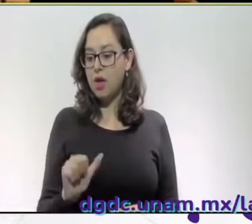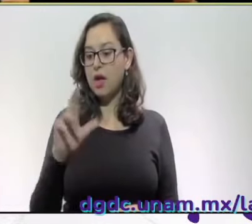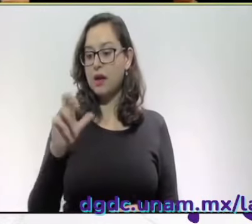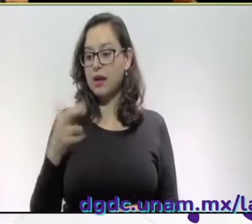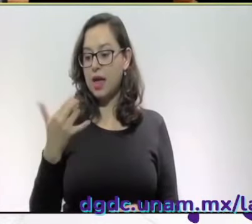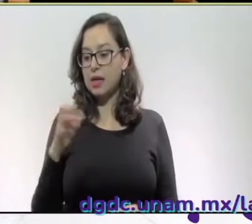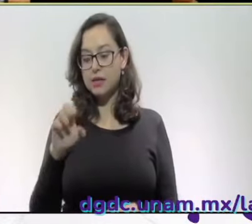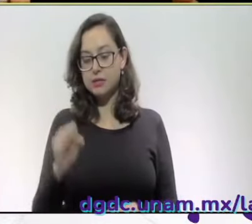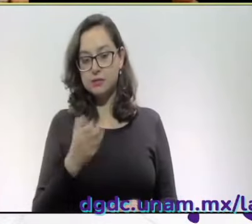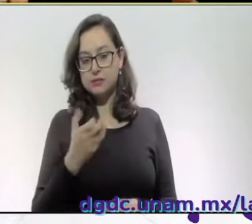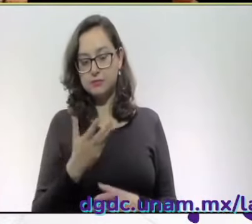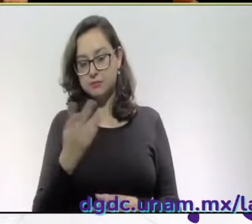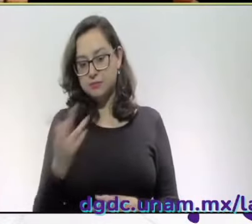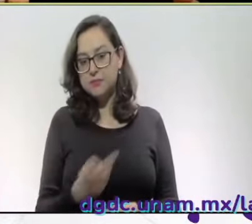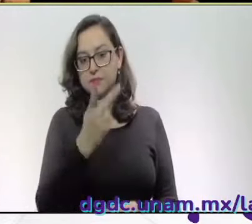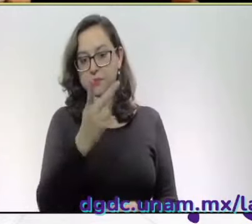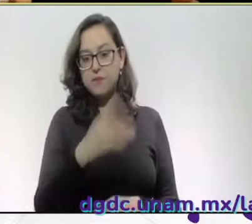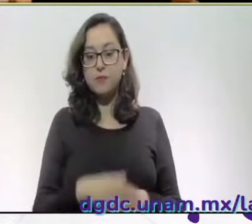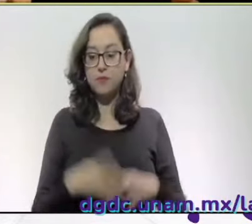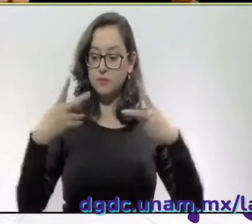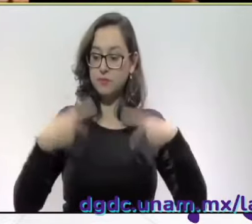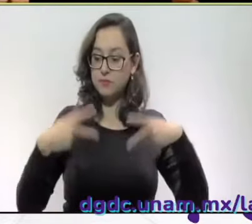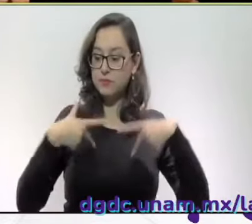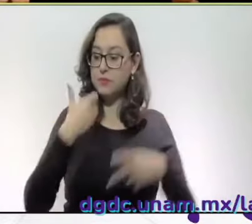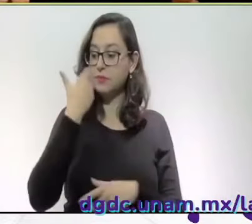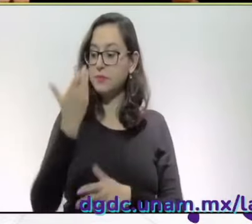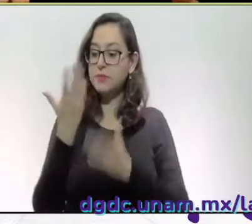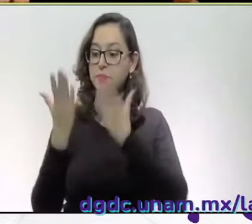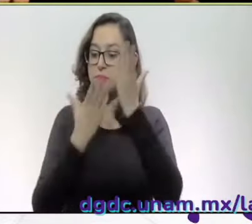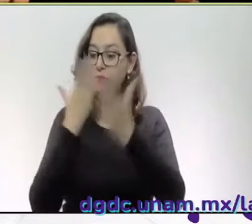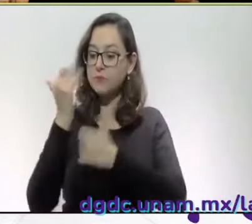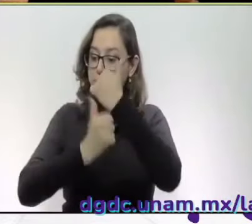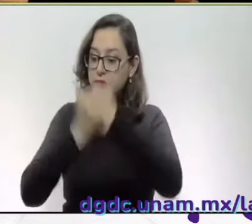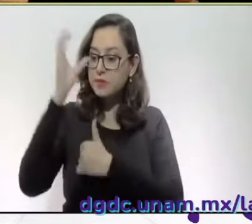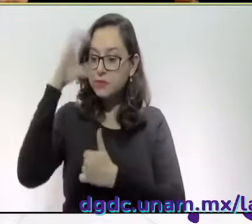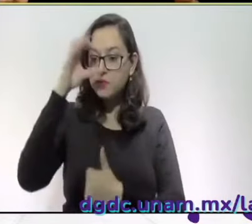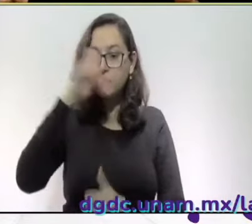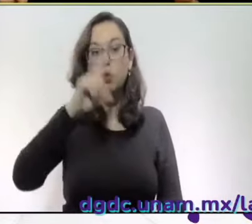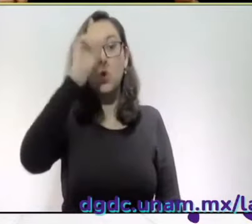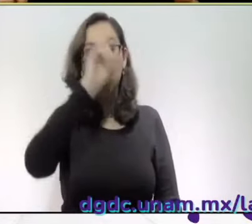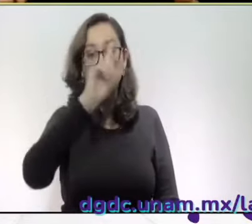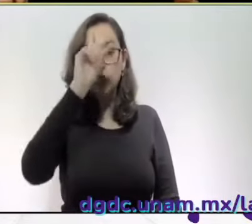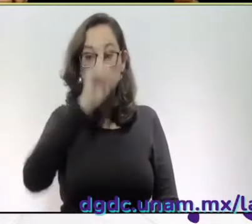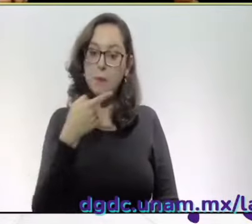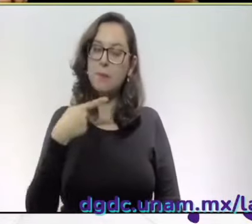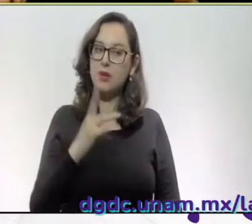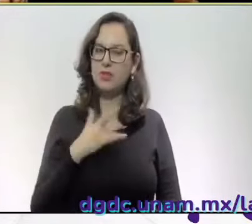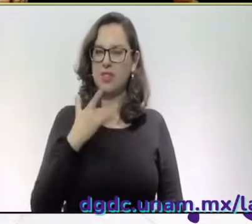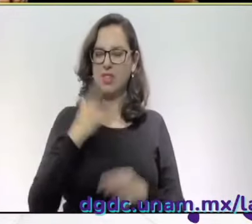podrían darle a alguien que desea estudiar alguna carrera relacionada con física, pero que no está tan seguro?